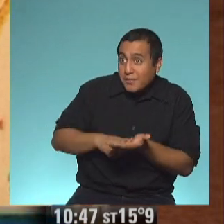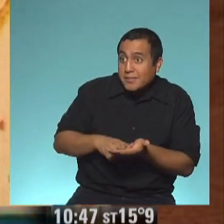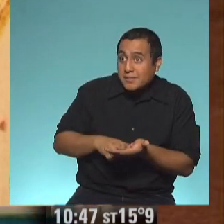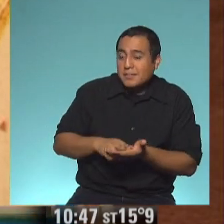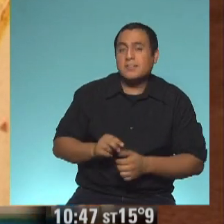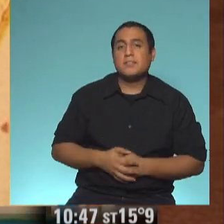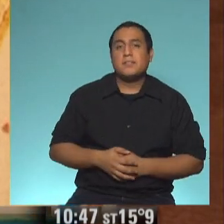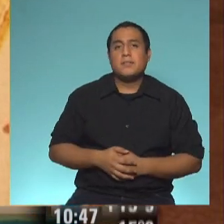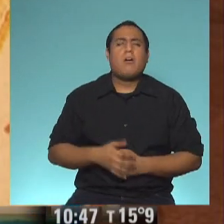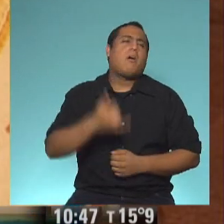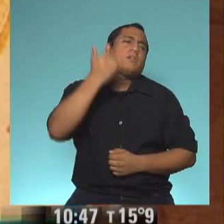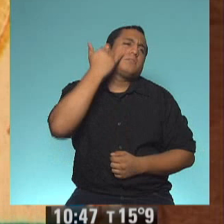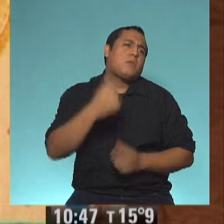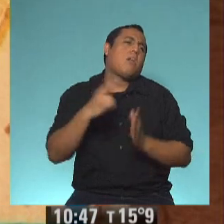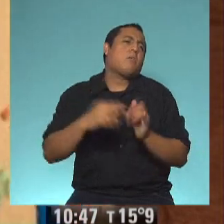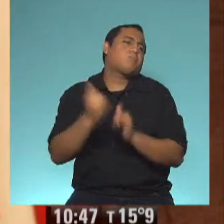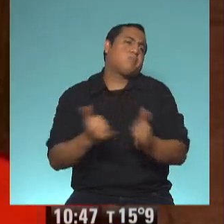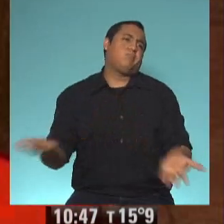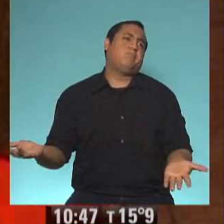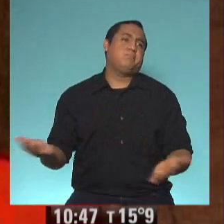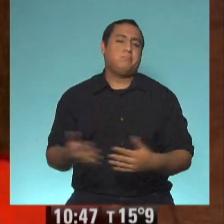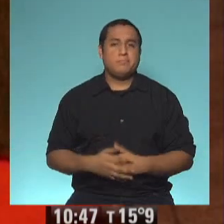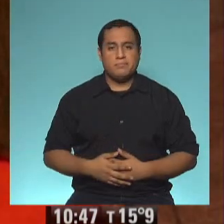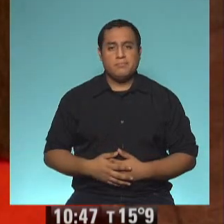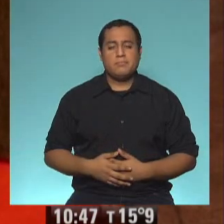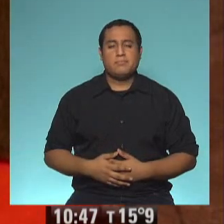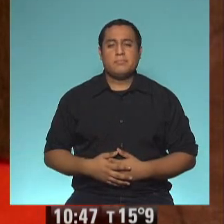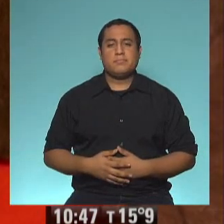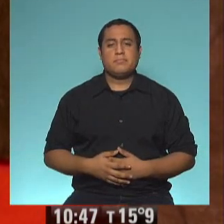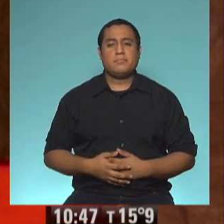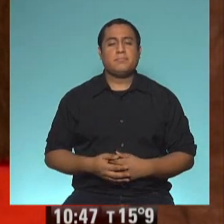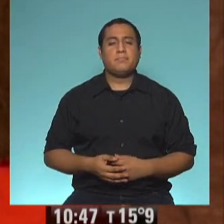ya lo leyó te encuentre encuentro hoy